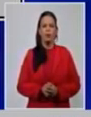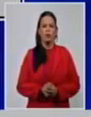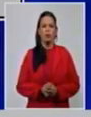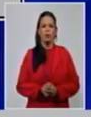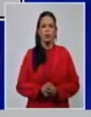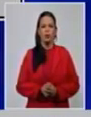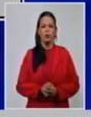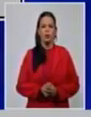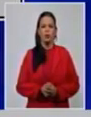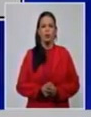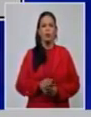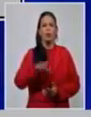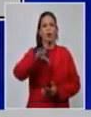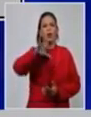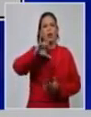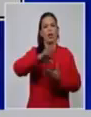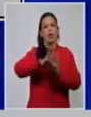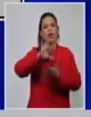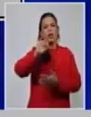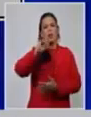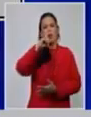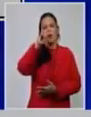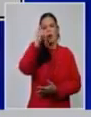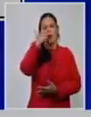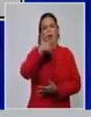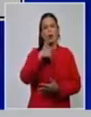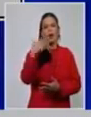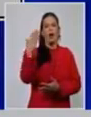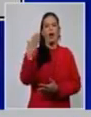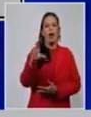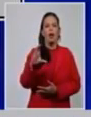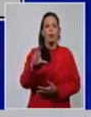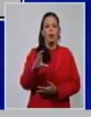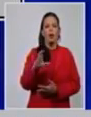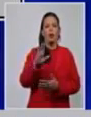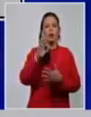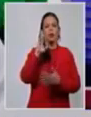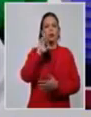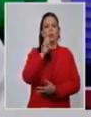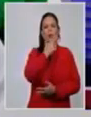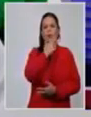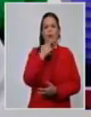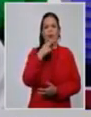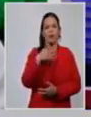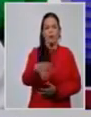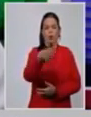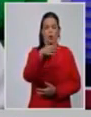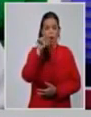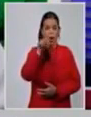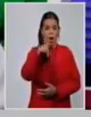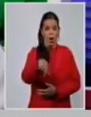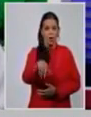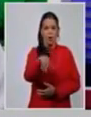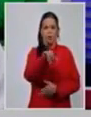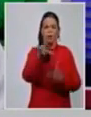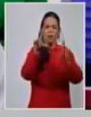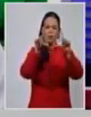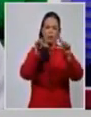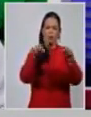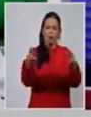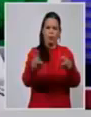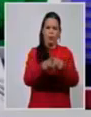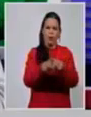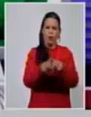Limonar, Calimete y Matí, con el menor número y la menor tasa. En la situación de la provincia